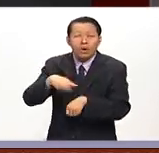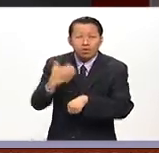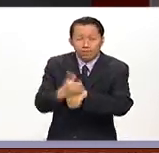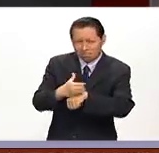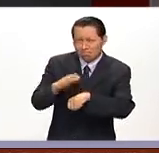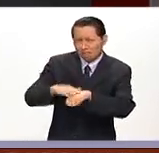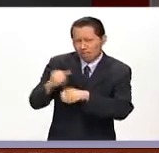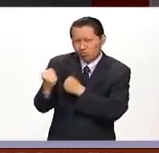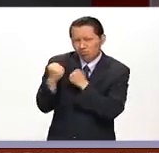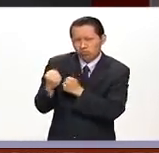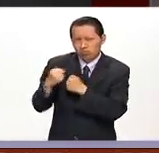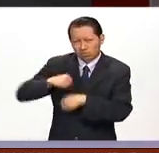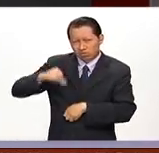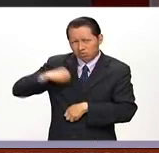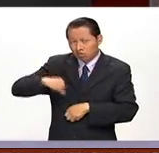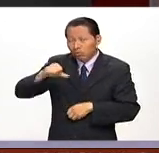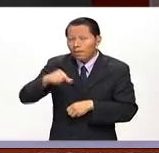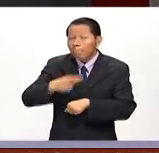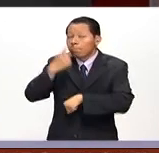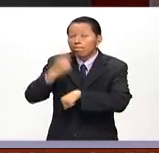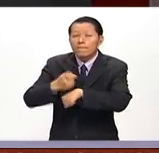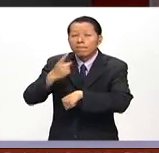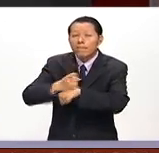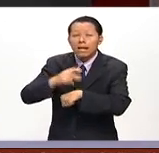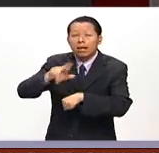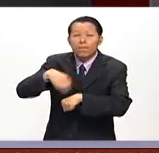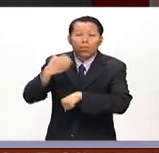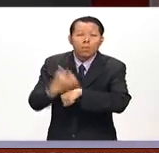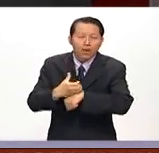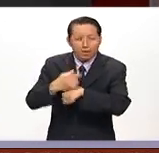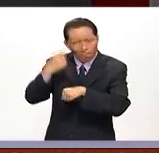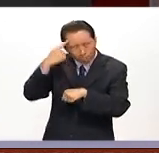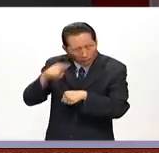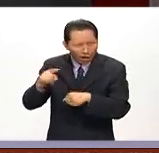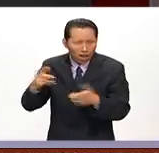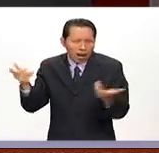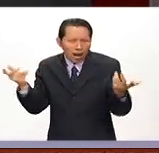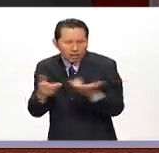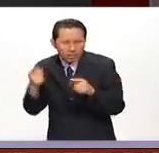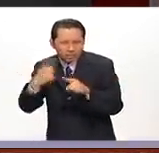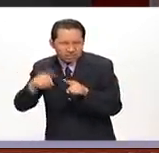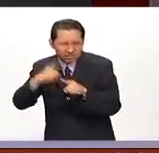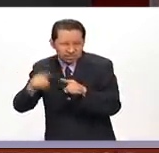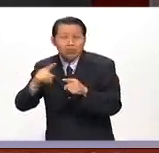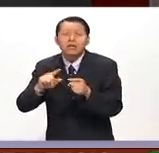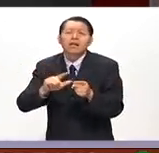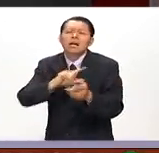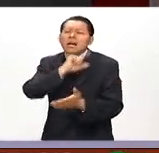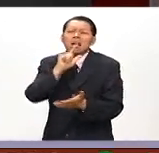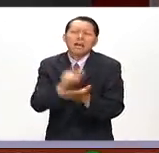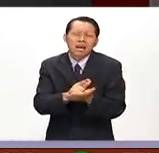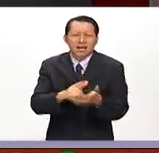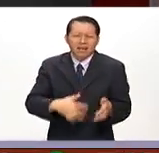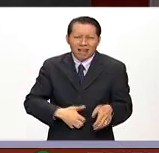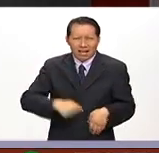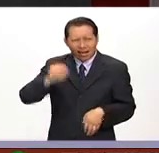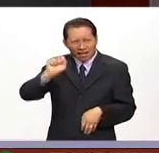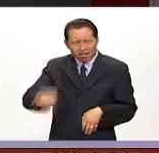Pence fue uno de los primeros republicanos en apoyar el Tea Party. Ha firmado leyes antiaborto y contra la